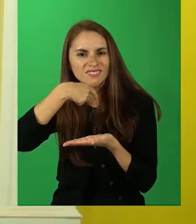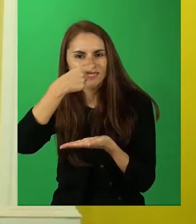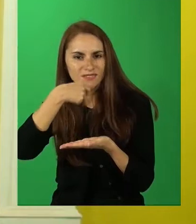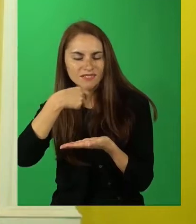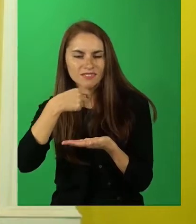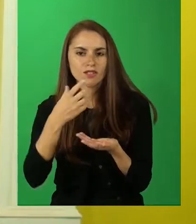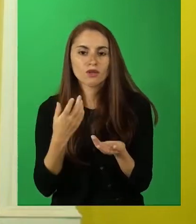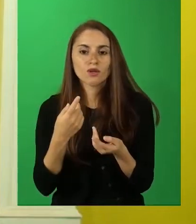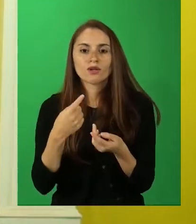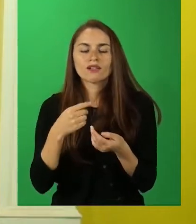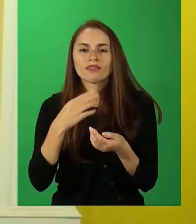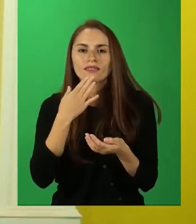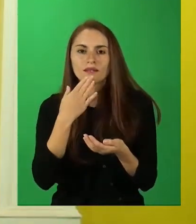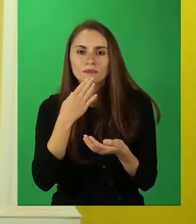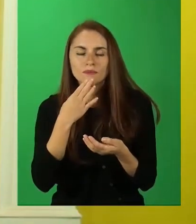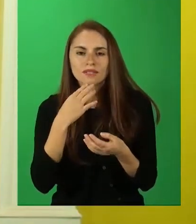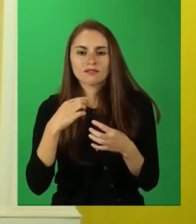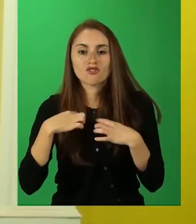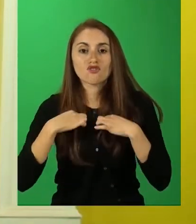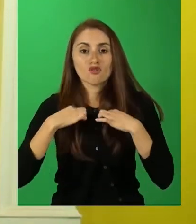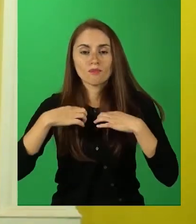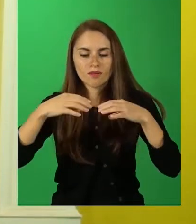como tinte para la ropa